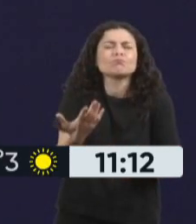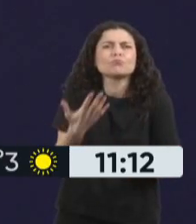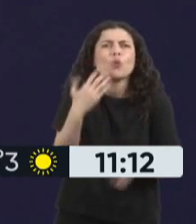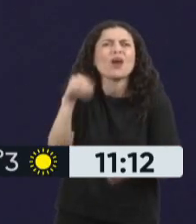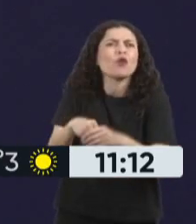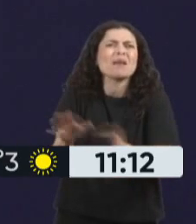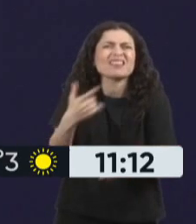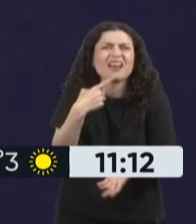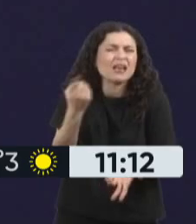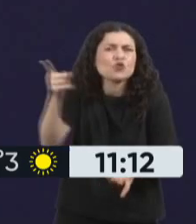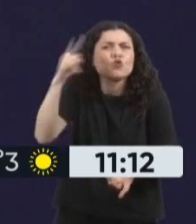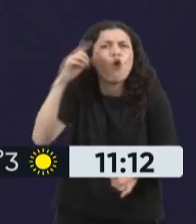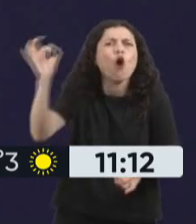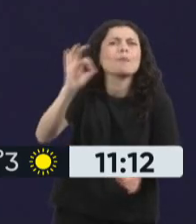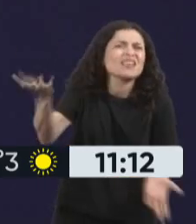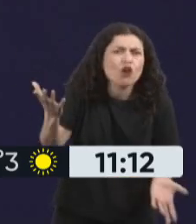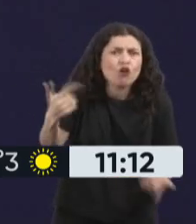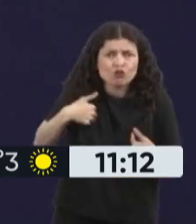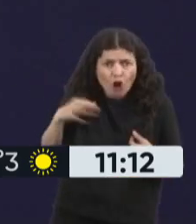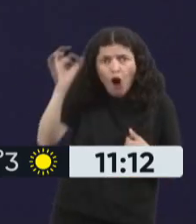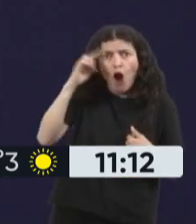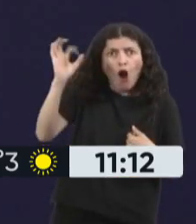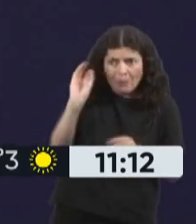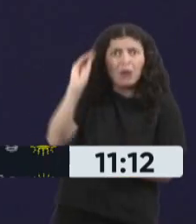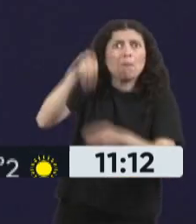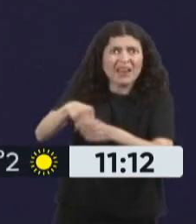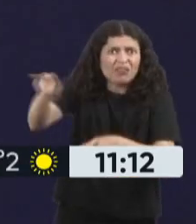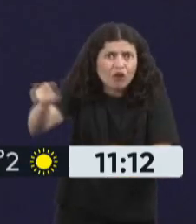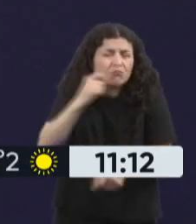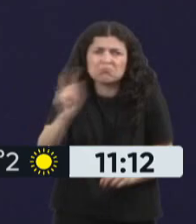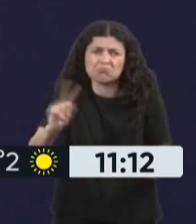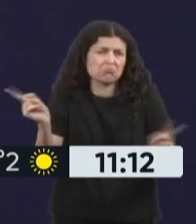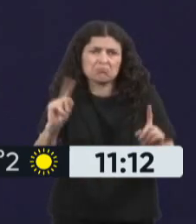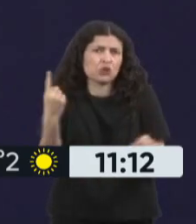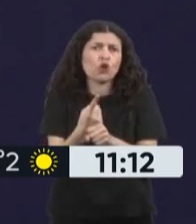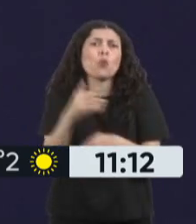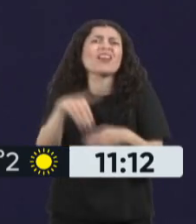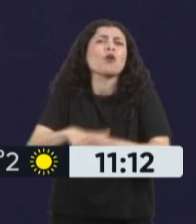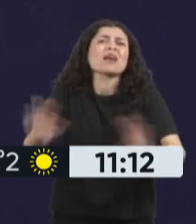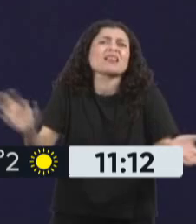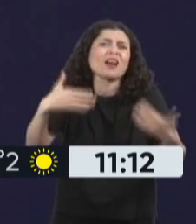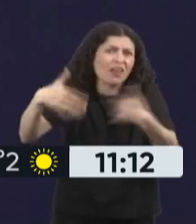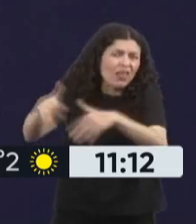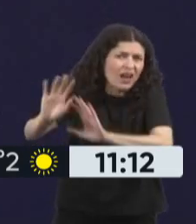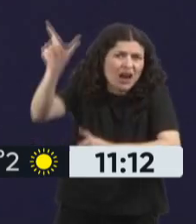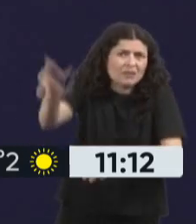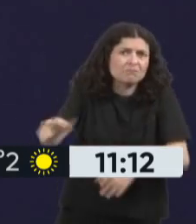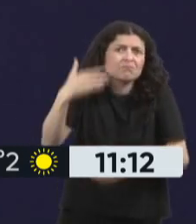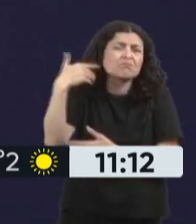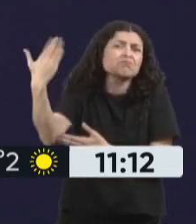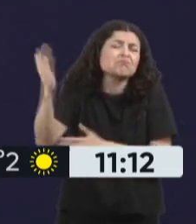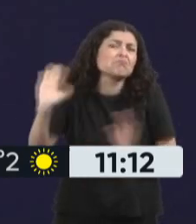La verdad es que no podemos opinar sobre la opinión de un tercero, no tenemos, y